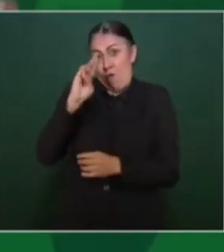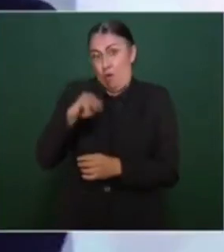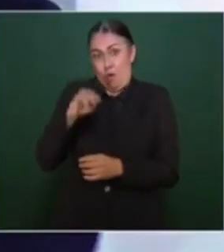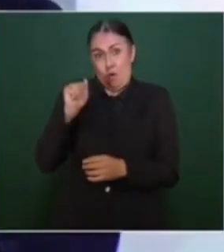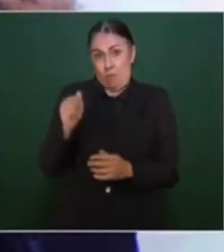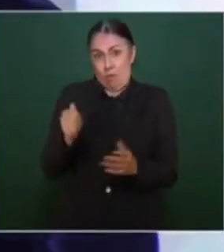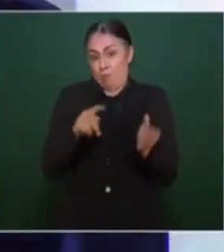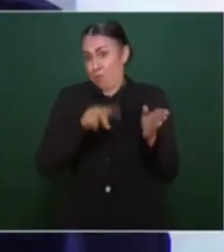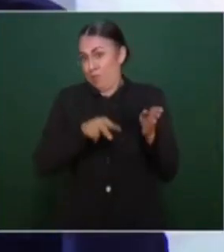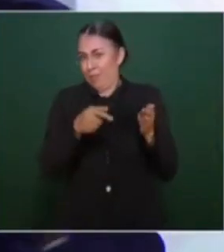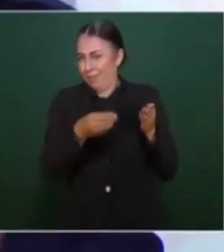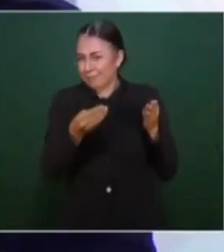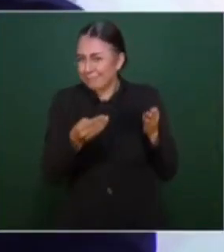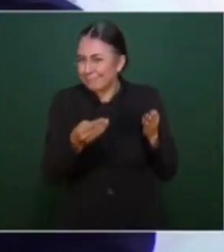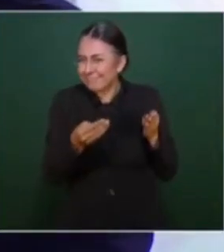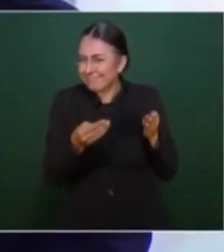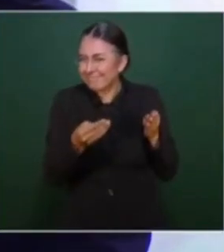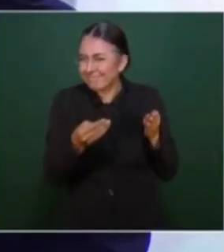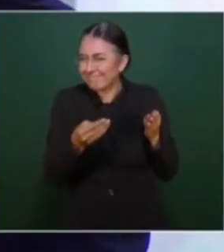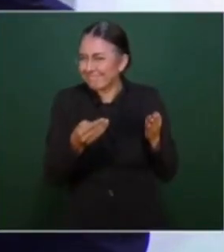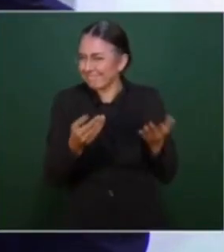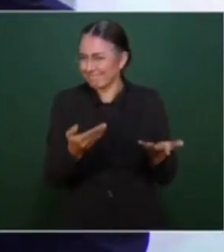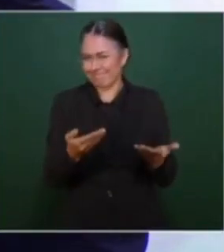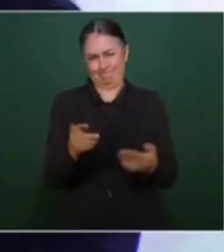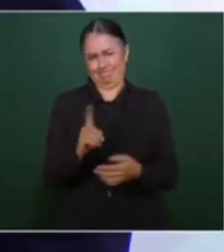Pero no va a pasar